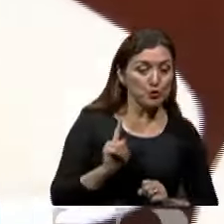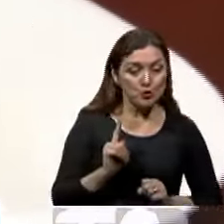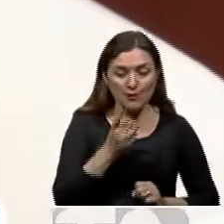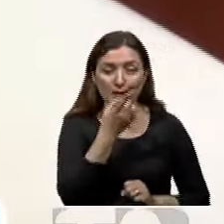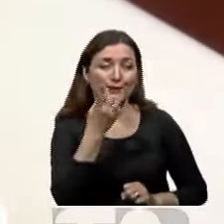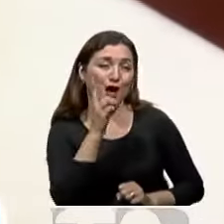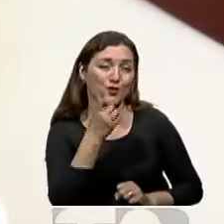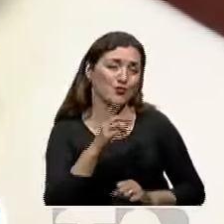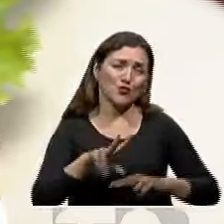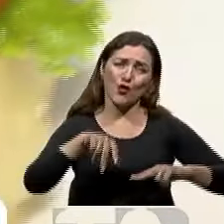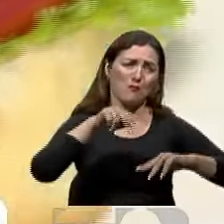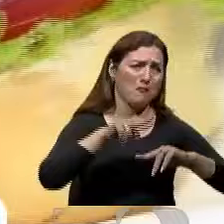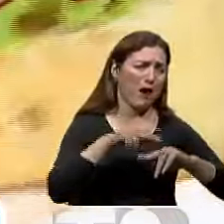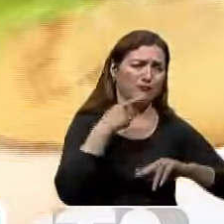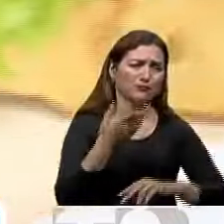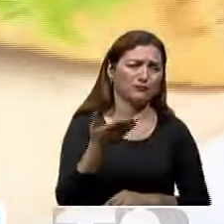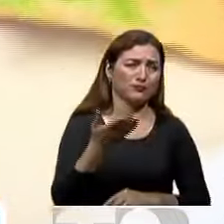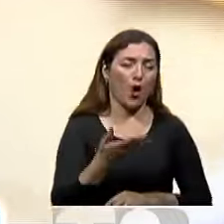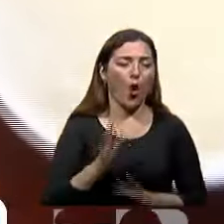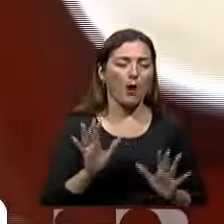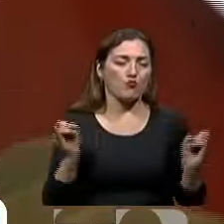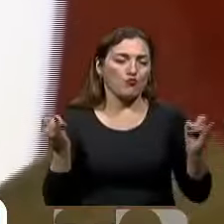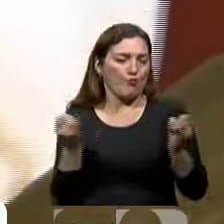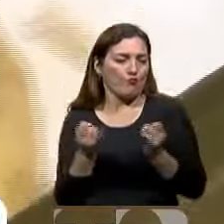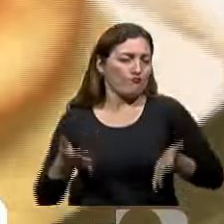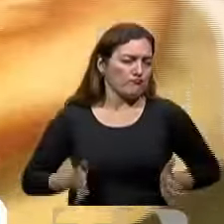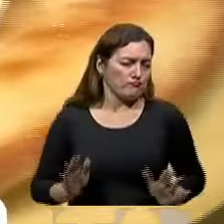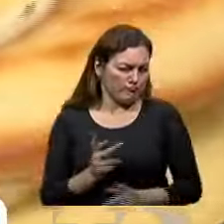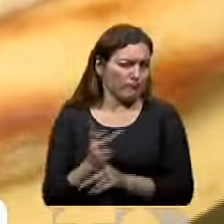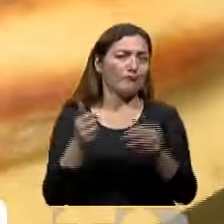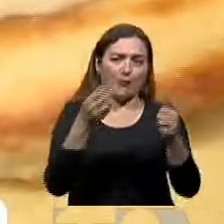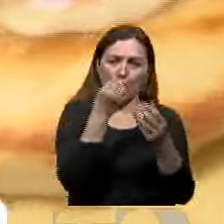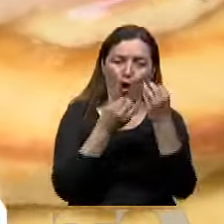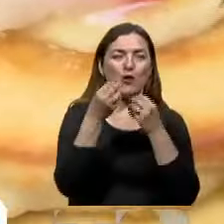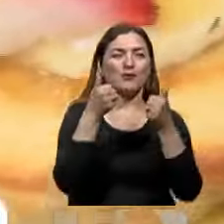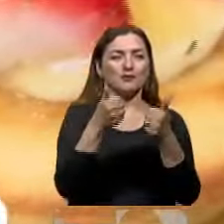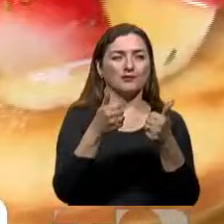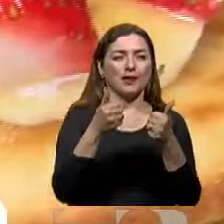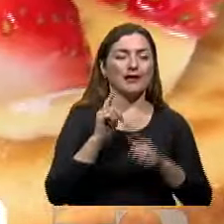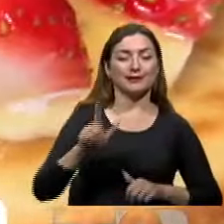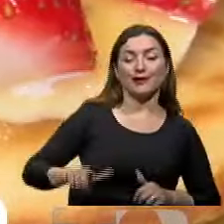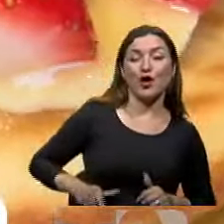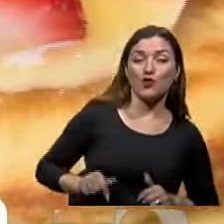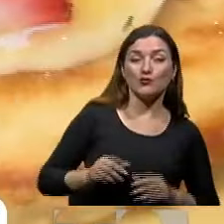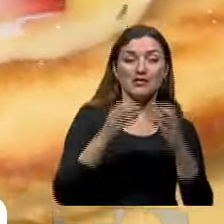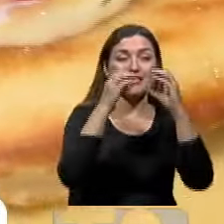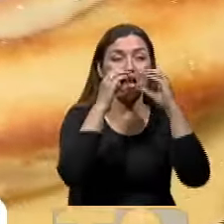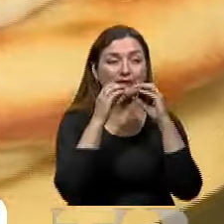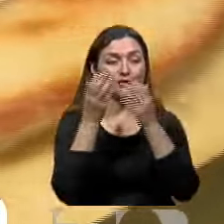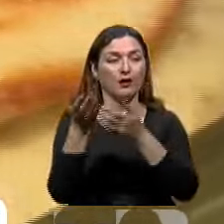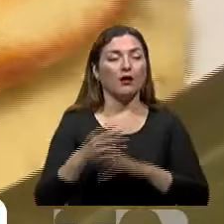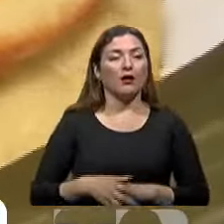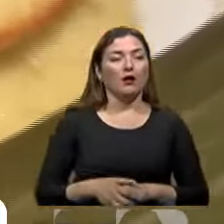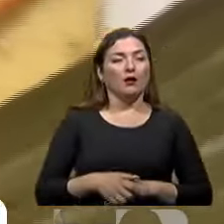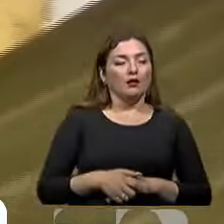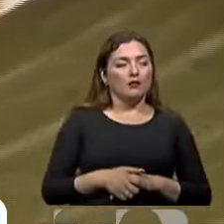desayunos clásicos, desayunos y desayunos un poquito más saludables, como son los sándwiches, como ustedes pueden observar.